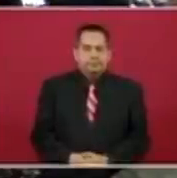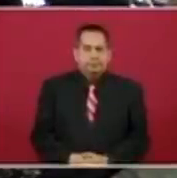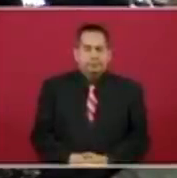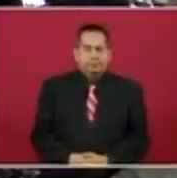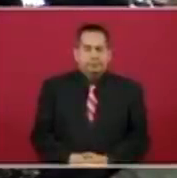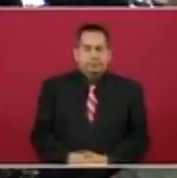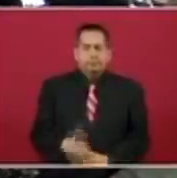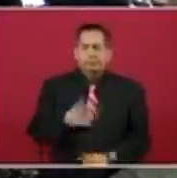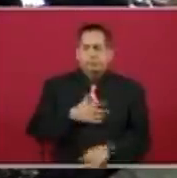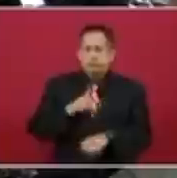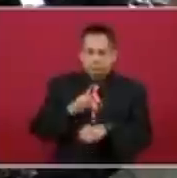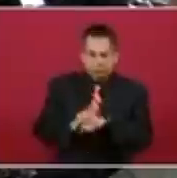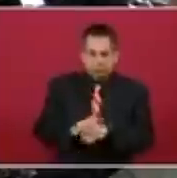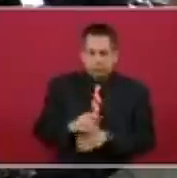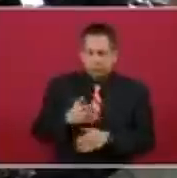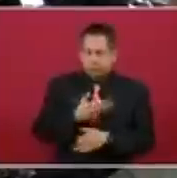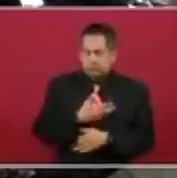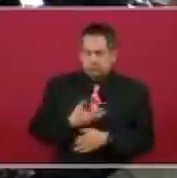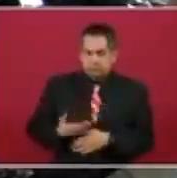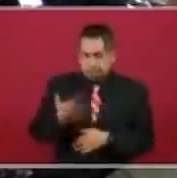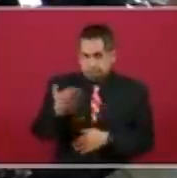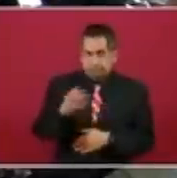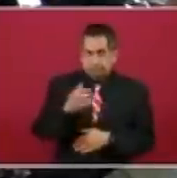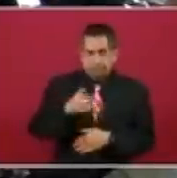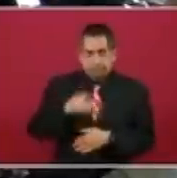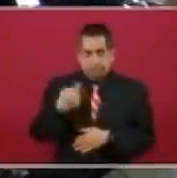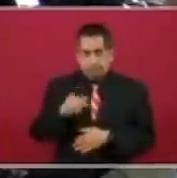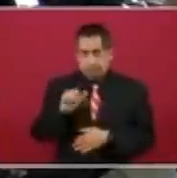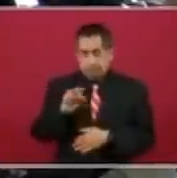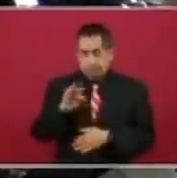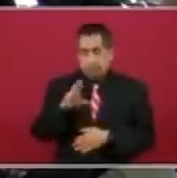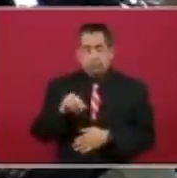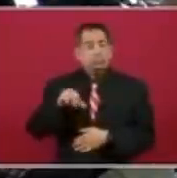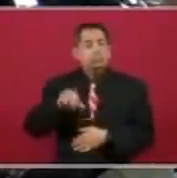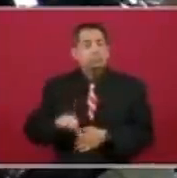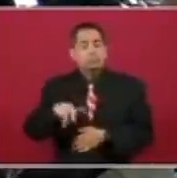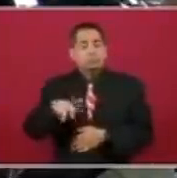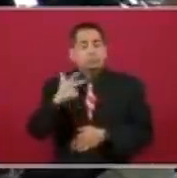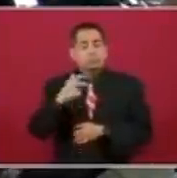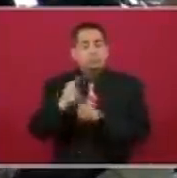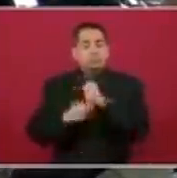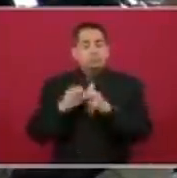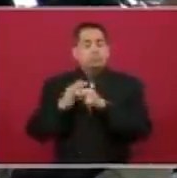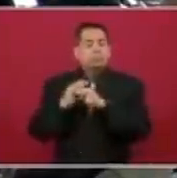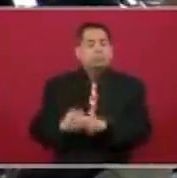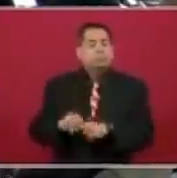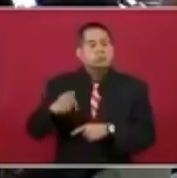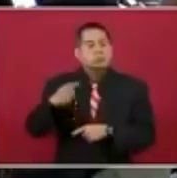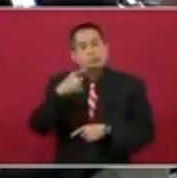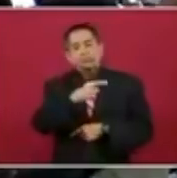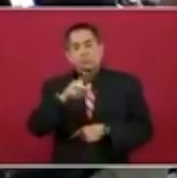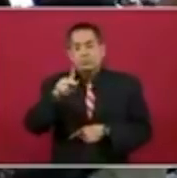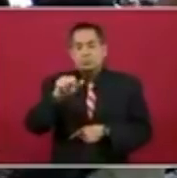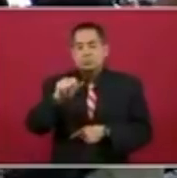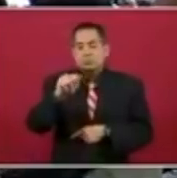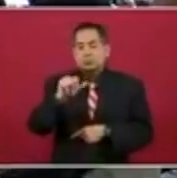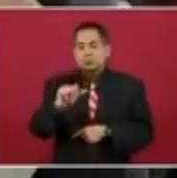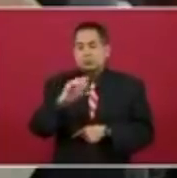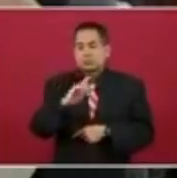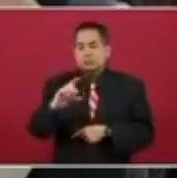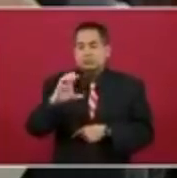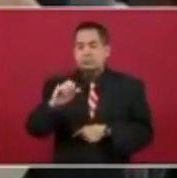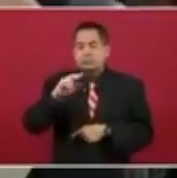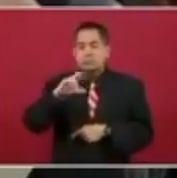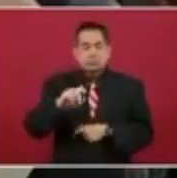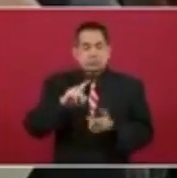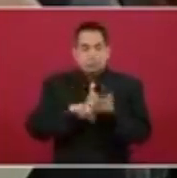Buen día, presidente. Arturo Rodríguez, de Proceso. Hoy se cumplen 13 años del siniestro en Pasta de Conchos y va justo al estado